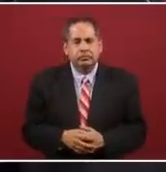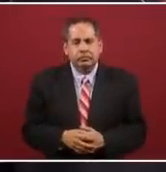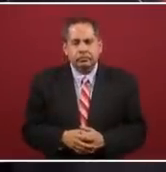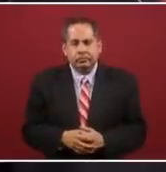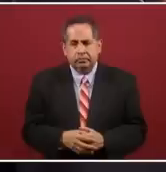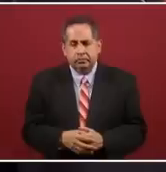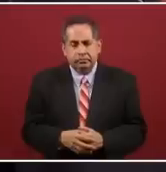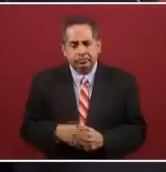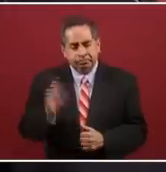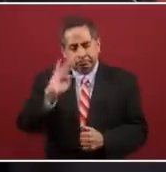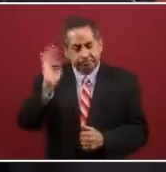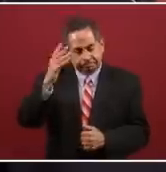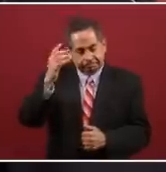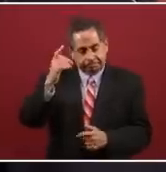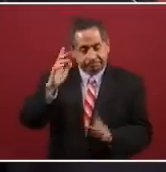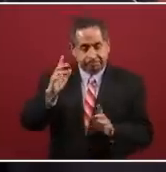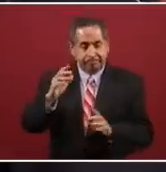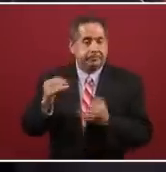toco madera,